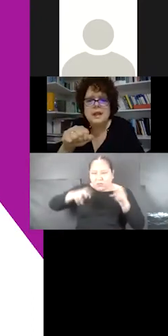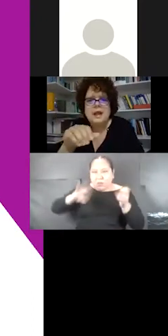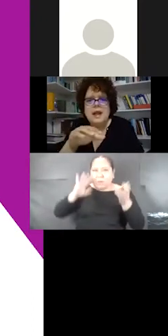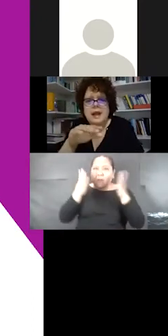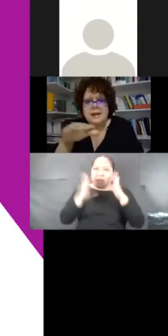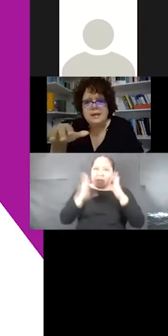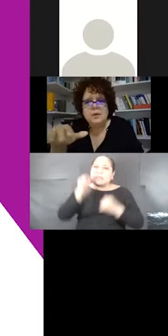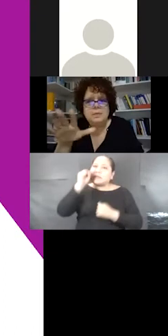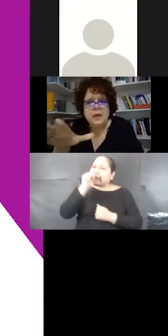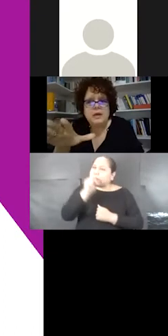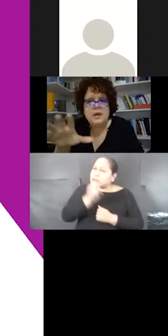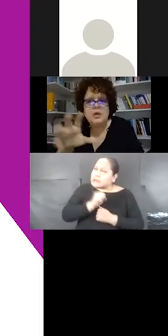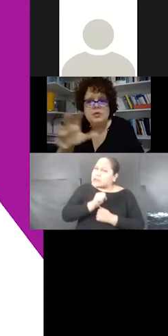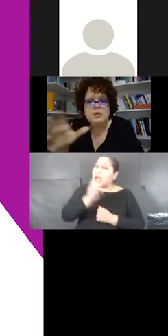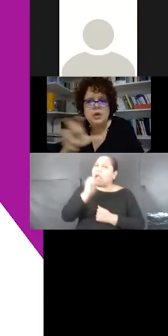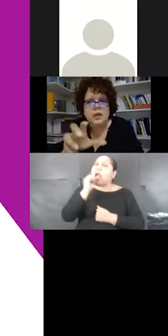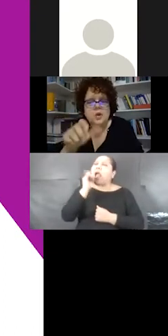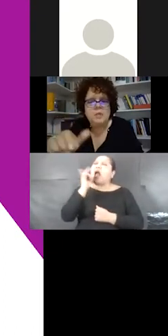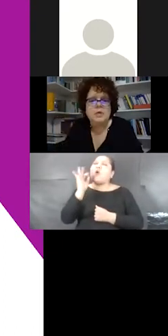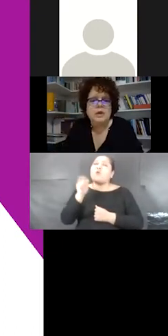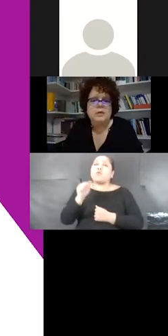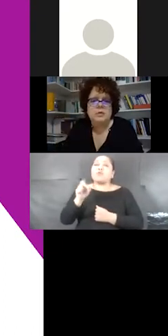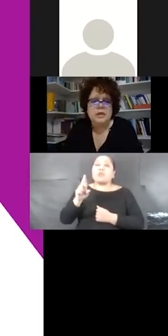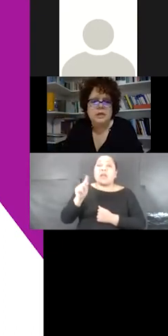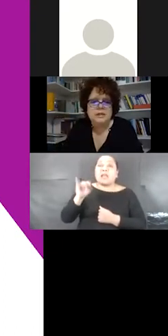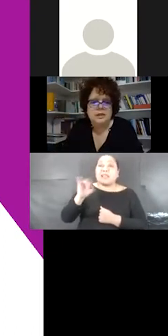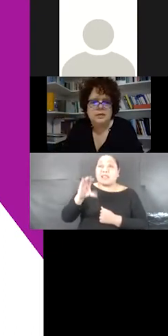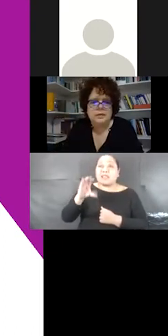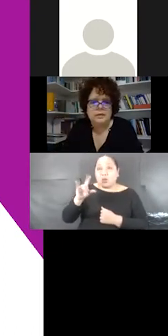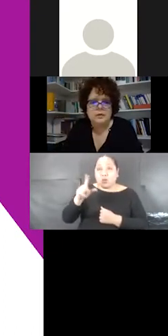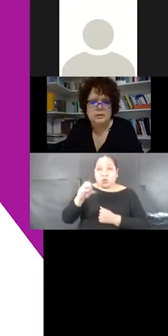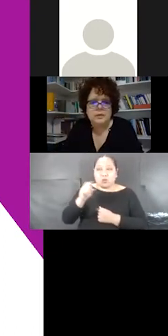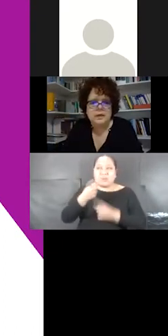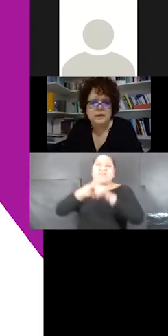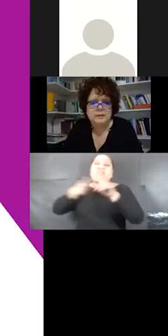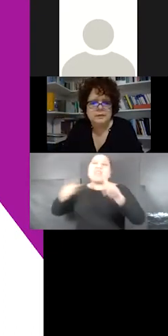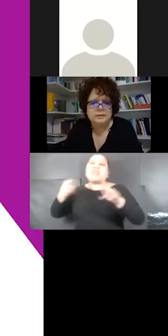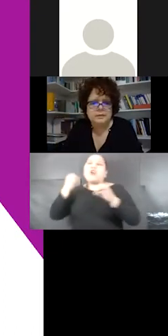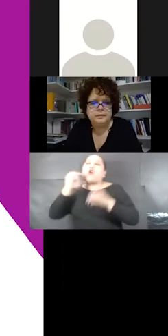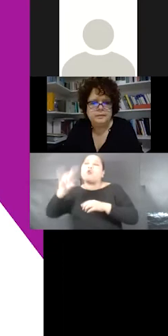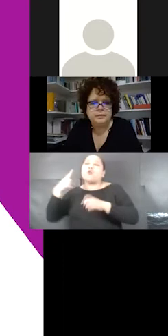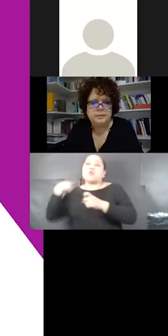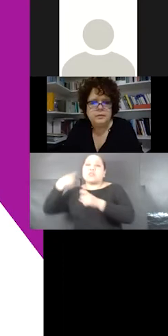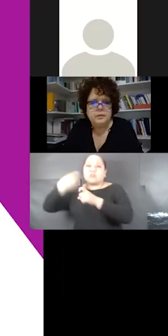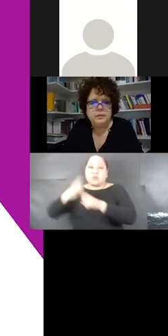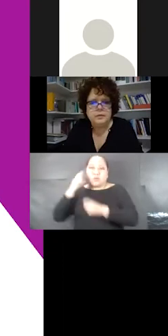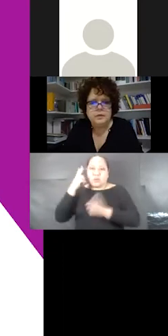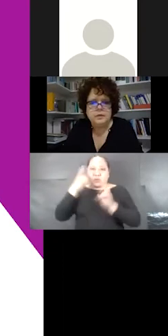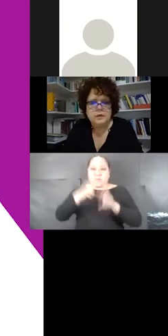tienen artículos, pero que no funcionan como funciona el castellano, ¿no? Entonces vamos a ver.